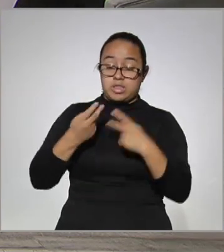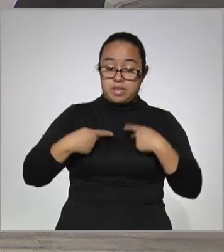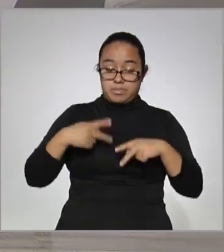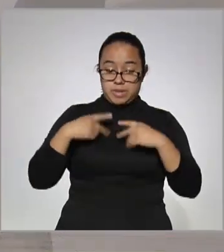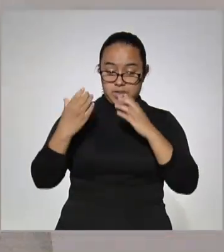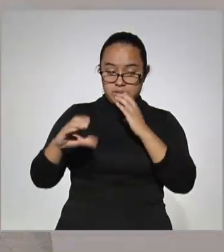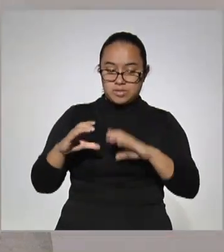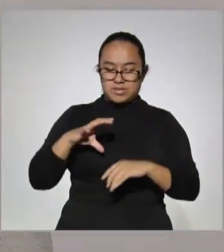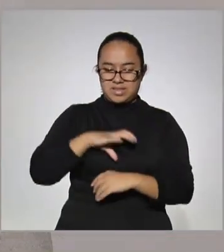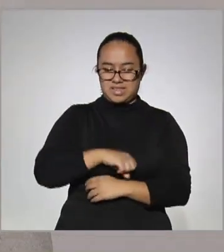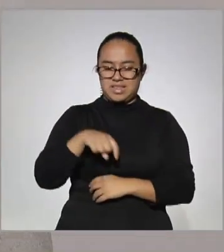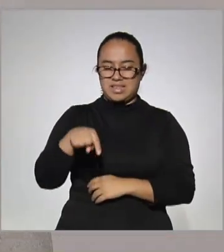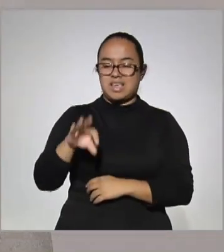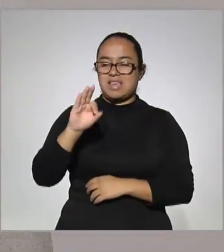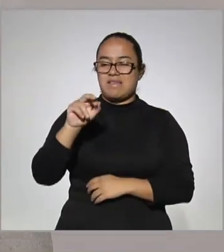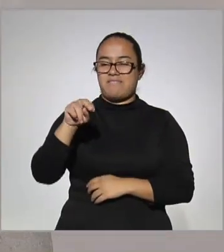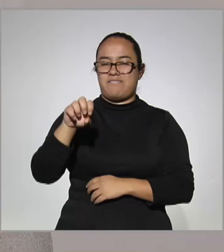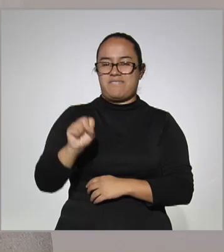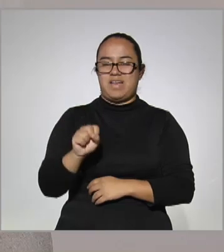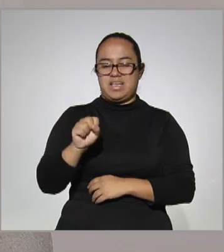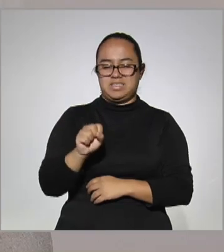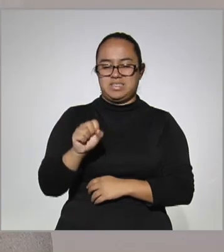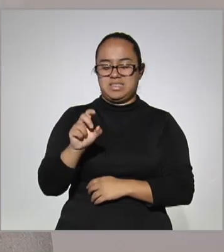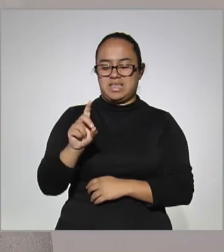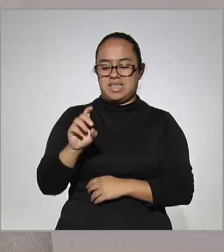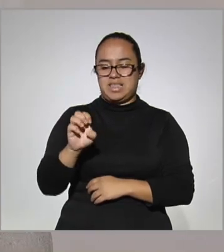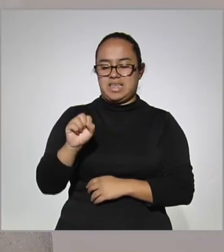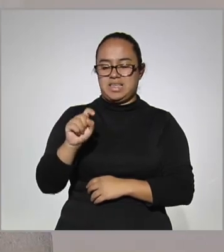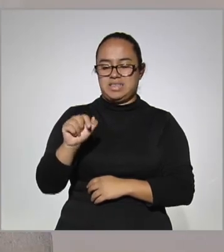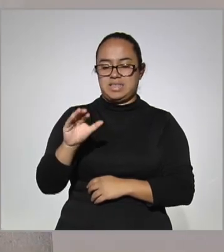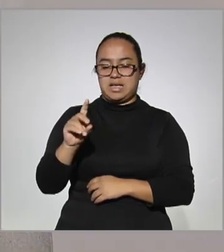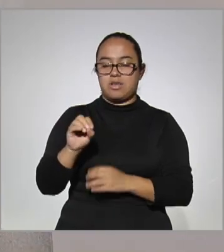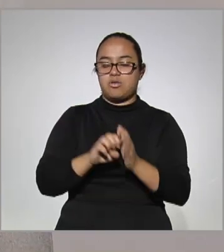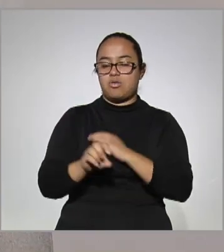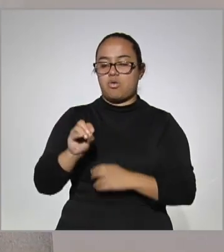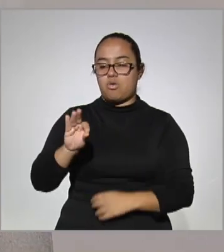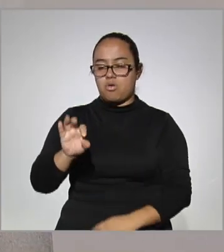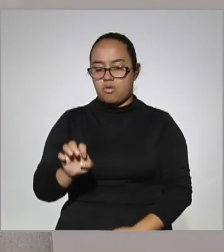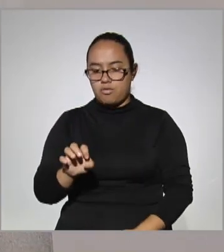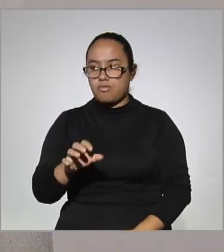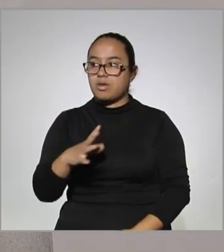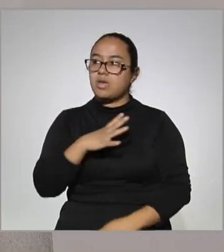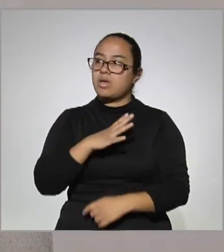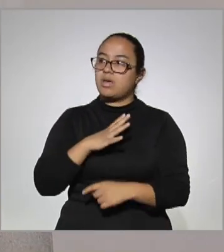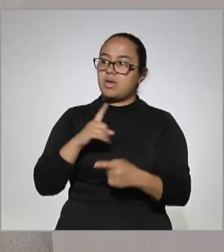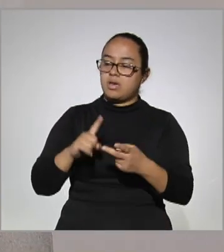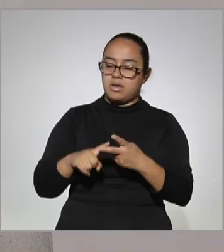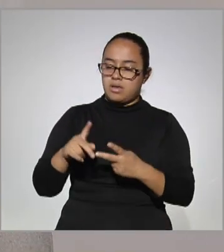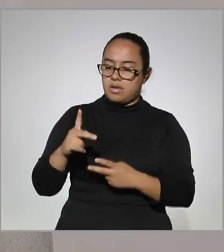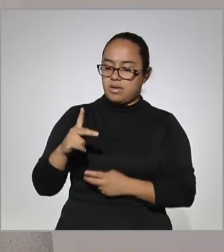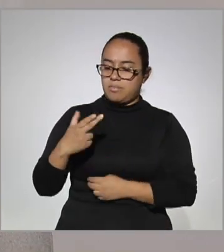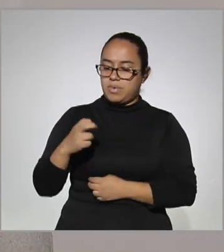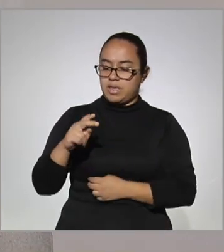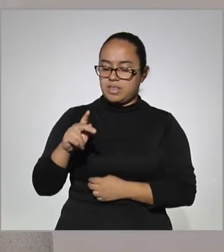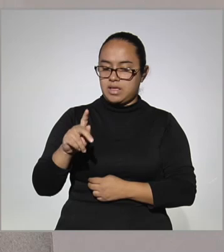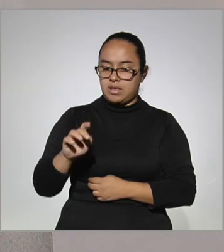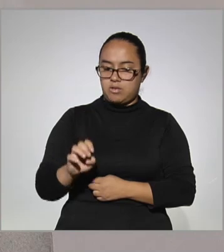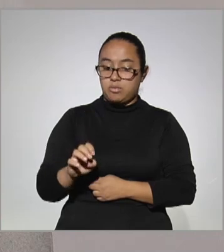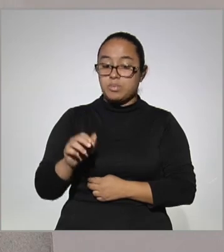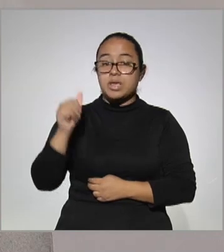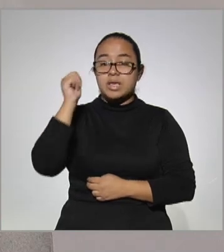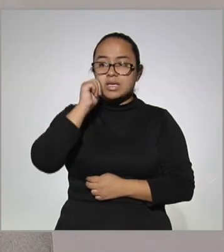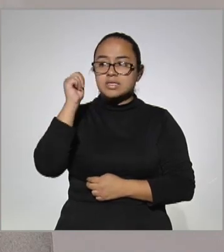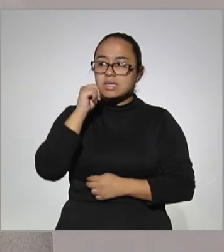personas fans destacadas de Diálogos en Confianza, como Ofe Acevedo, tenemos aquí a Penélope Miranda, que nos están